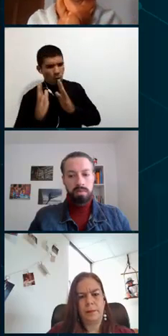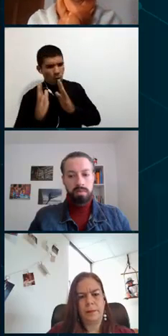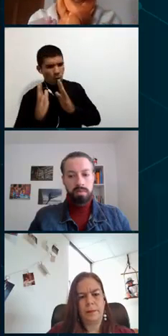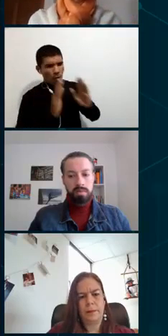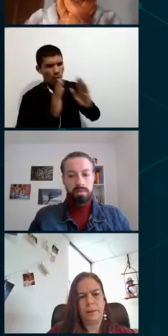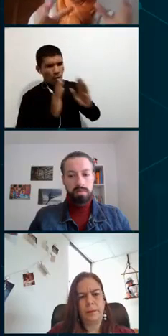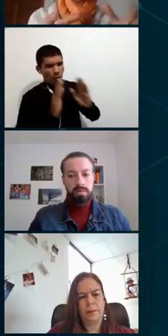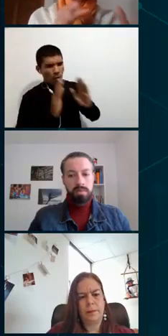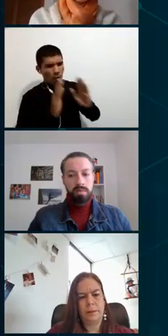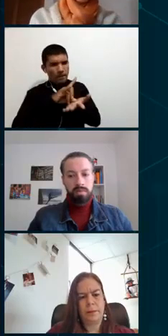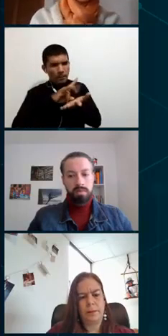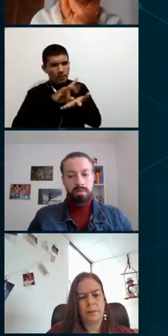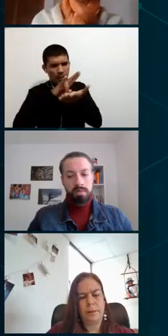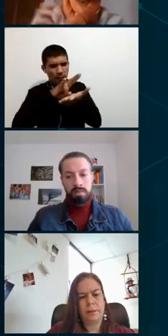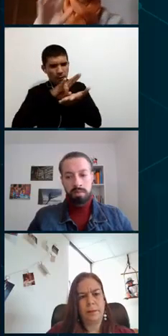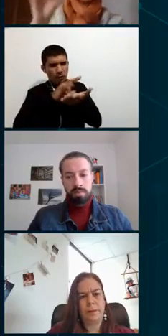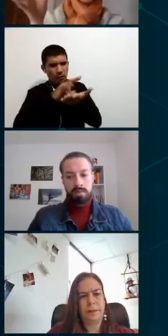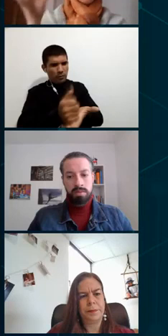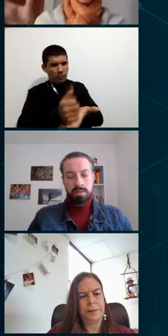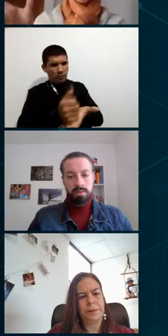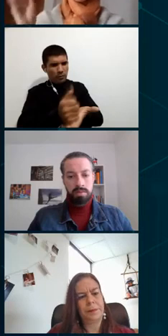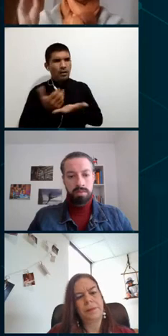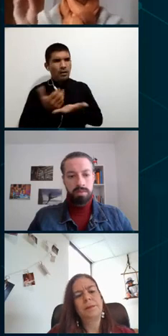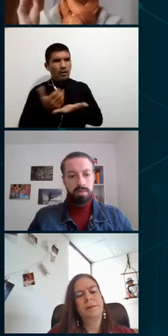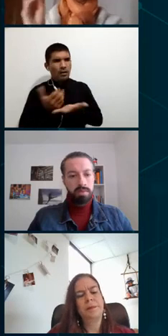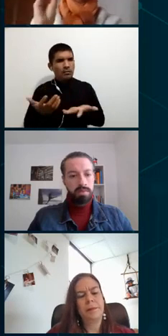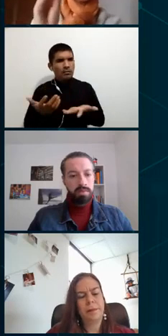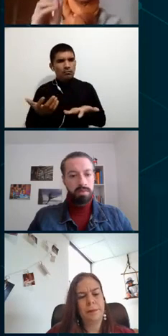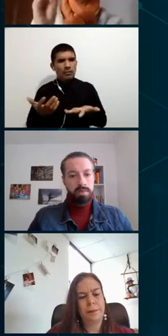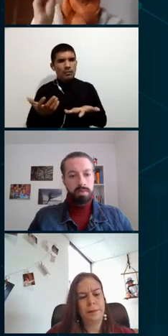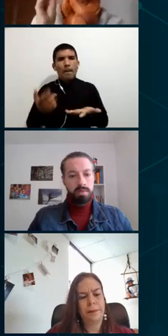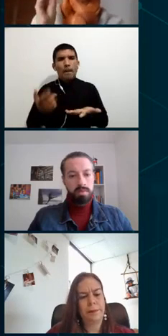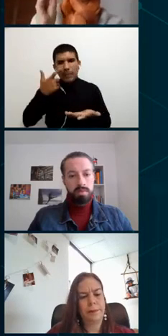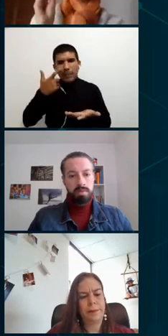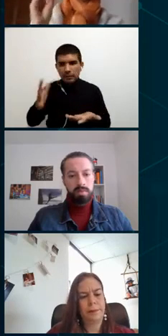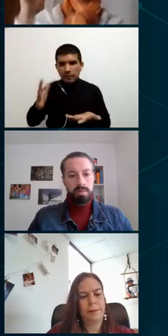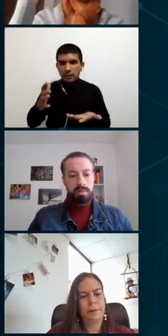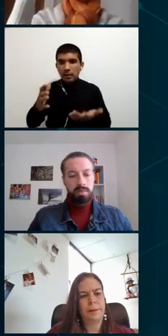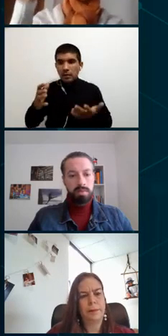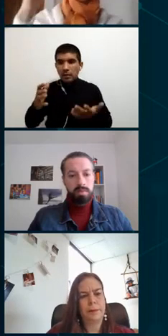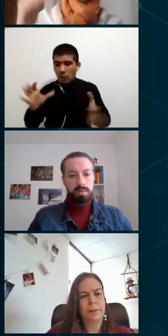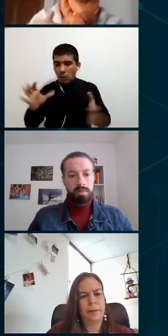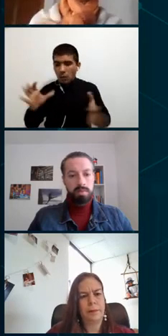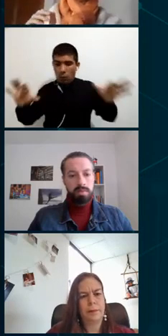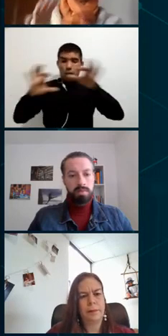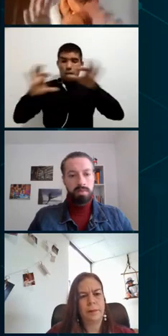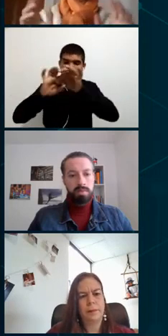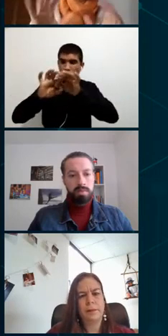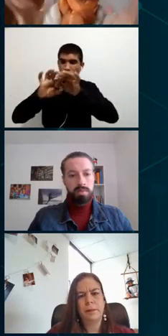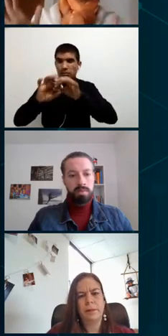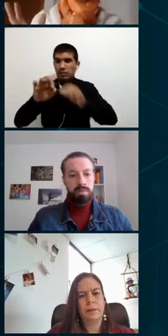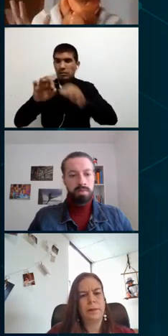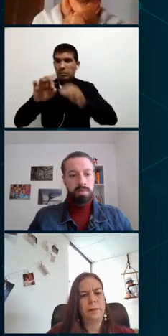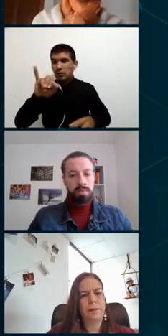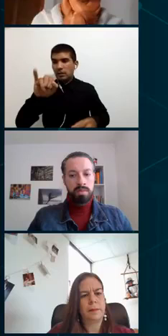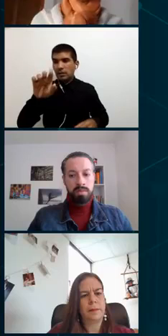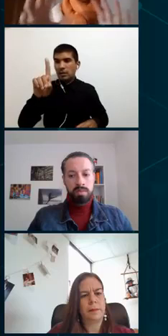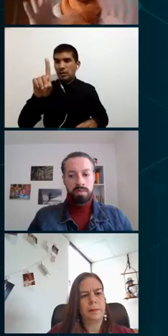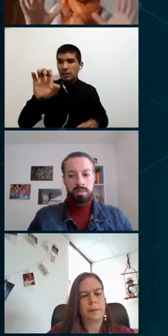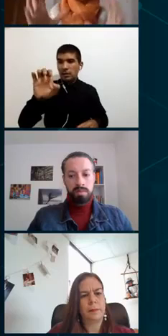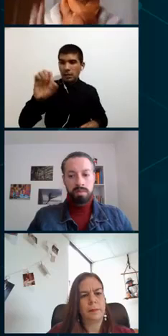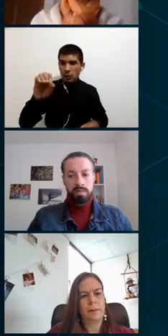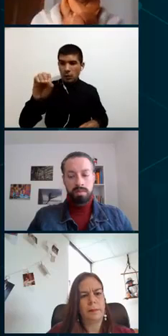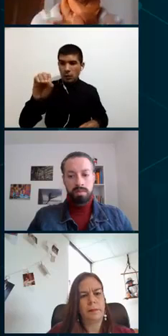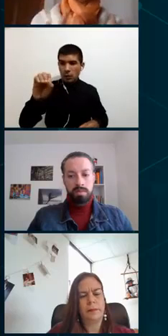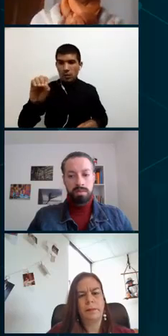que Design Thinking es de IDEO. Cuando ustedes entran al sitio web de IDEO, dentro de lo que cuentan como el saludo,